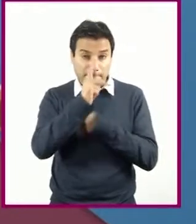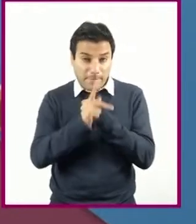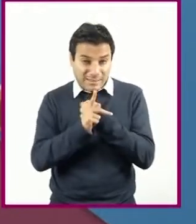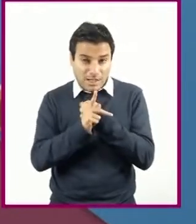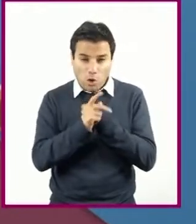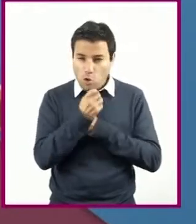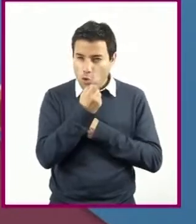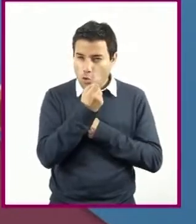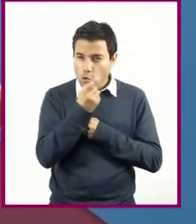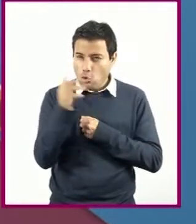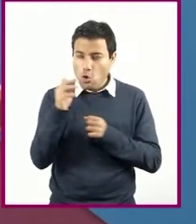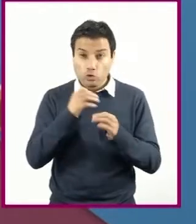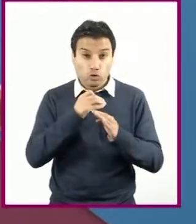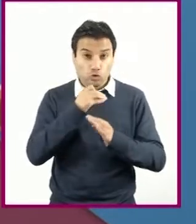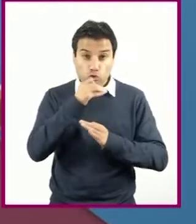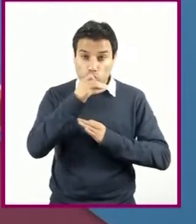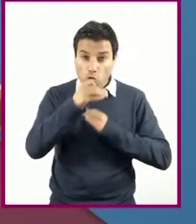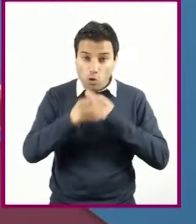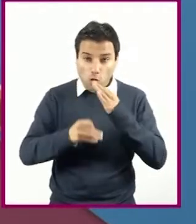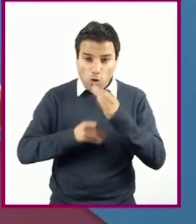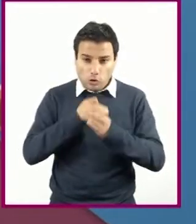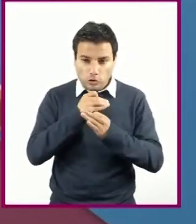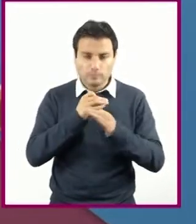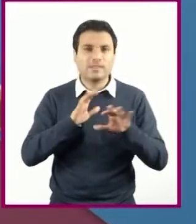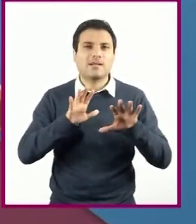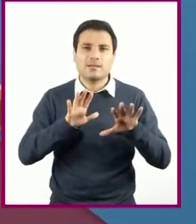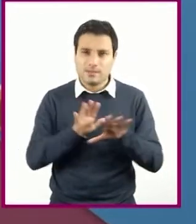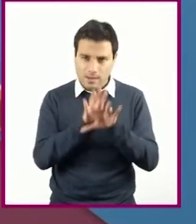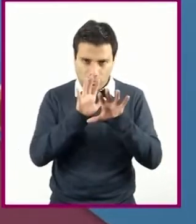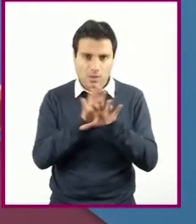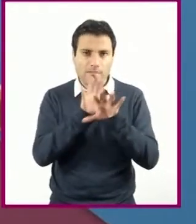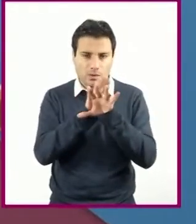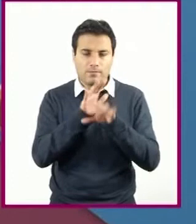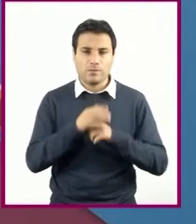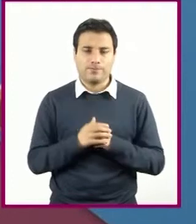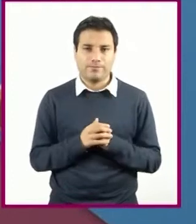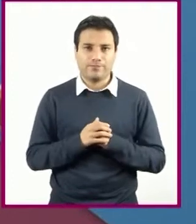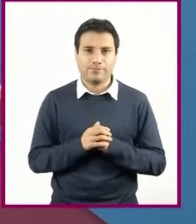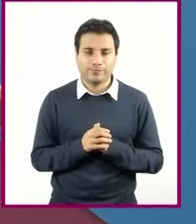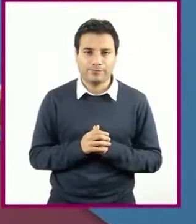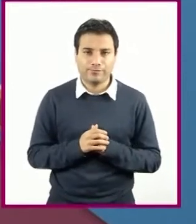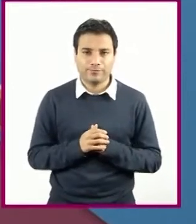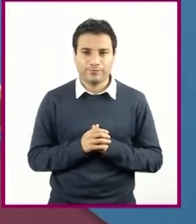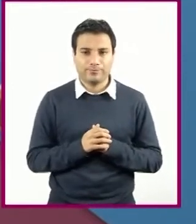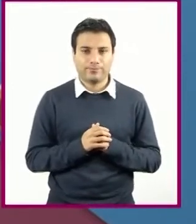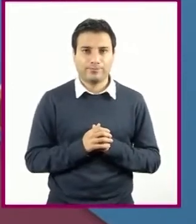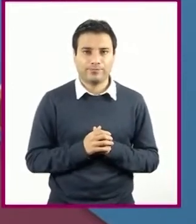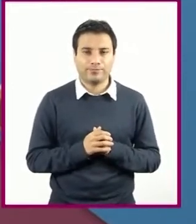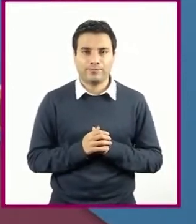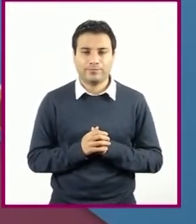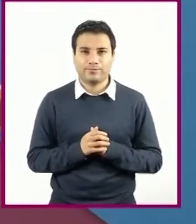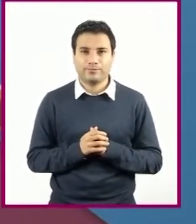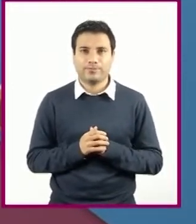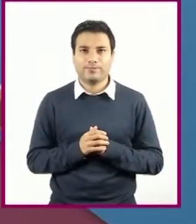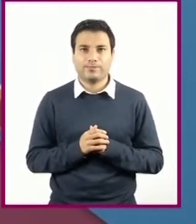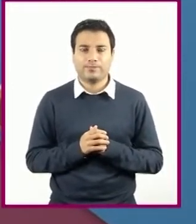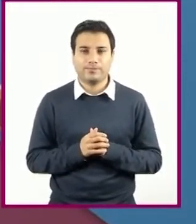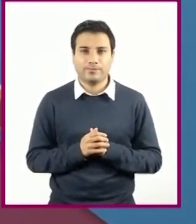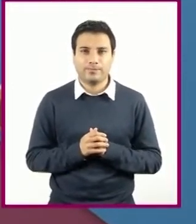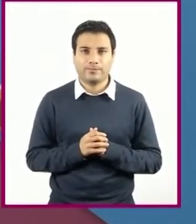aislados hasta ese momento, se vieron atrapados de alguna forma en los tentáculos de esa transformación